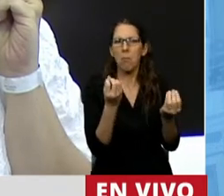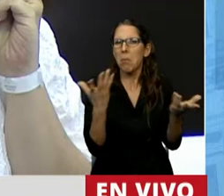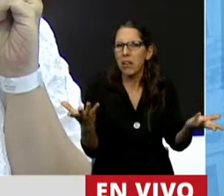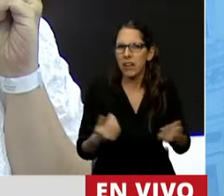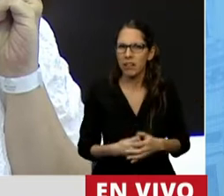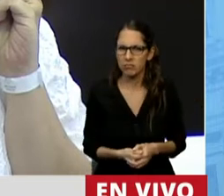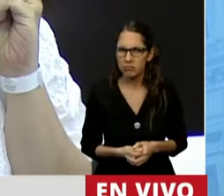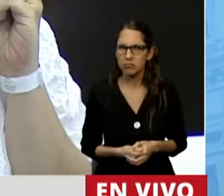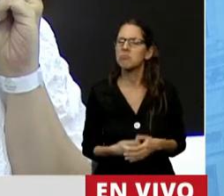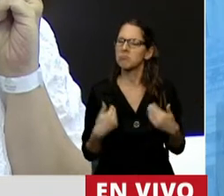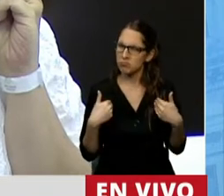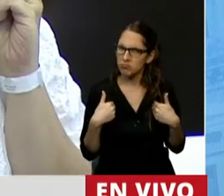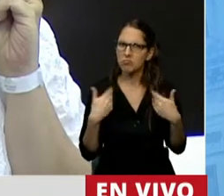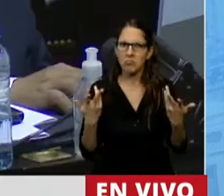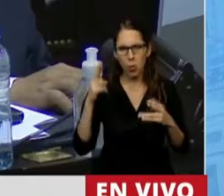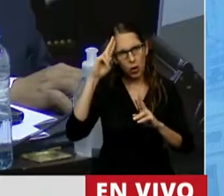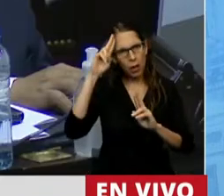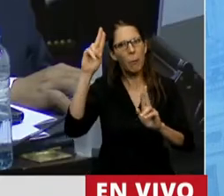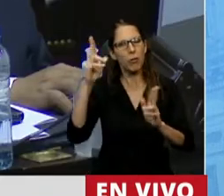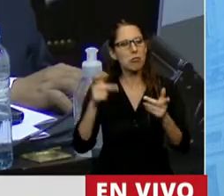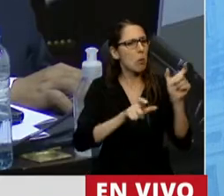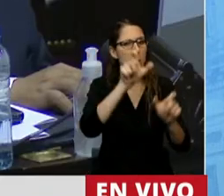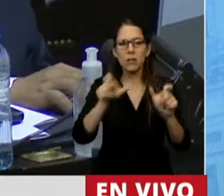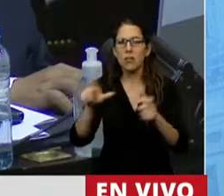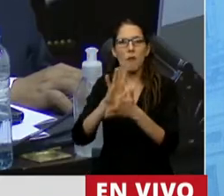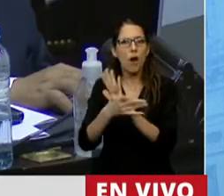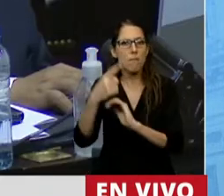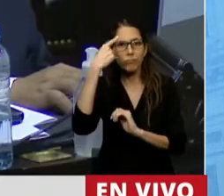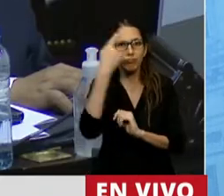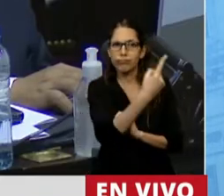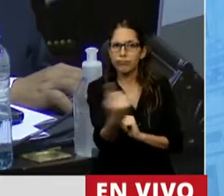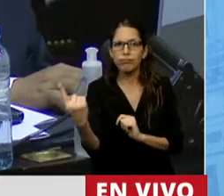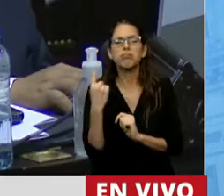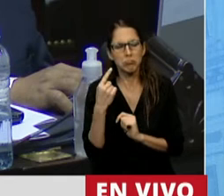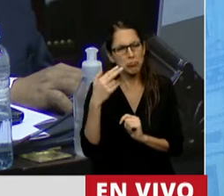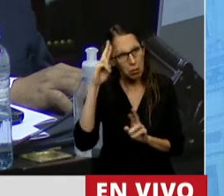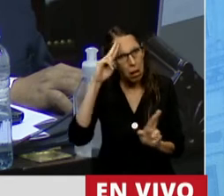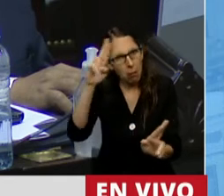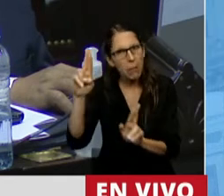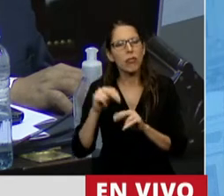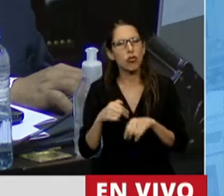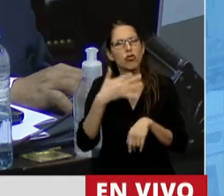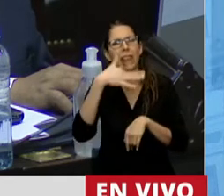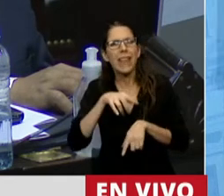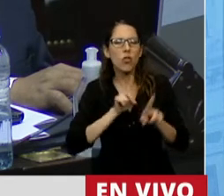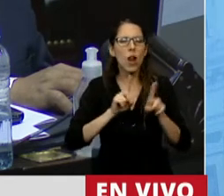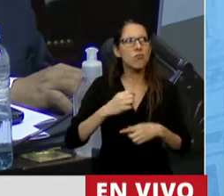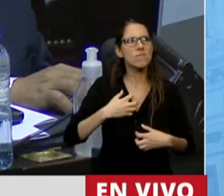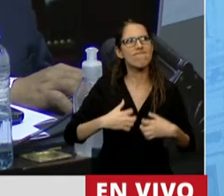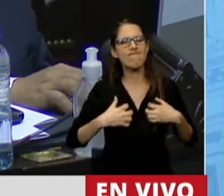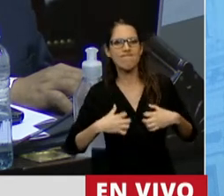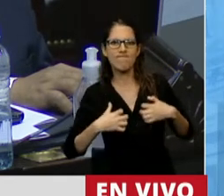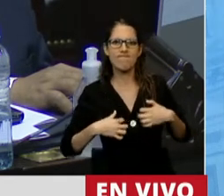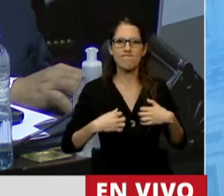Soy muy respetuoso de las creencias y entiendo los dilemas que muchos de